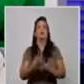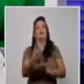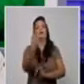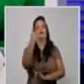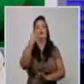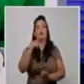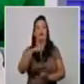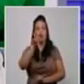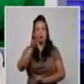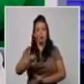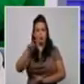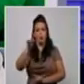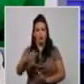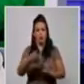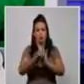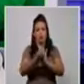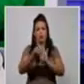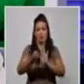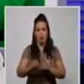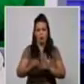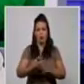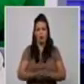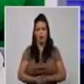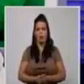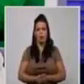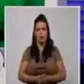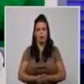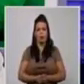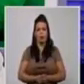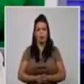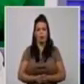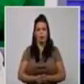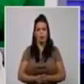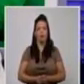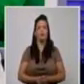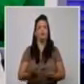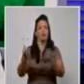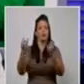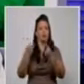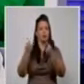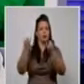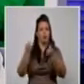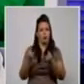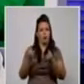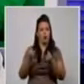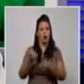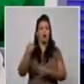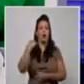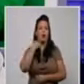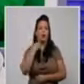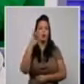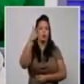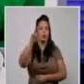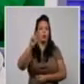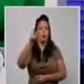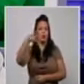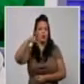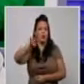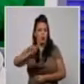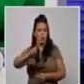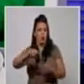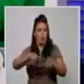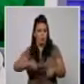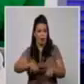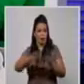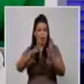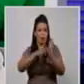acá y se informaron a finales del mes 2019, pero ya en enero ya había casos en diferentes lugares del